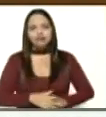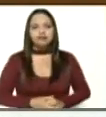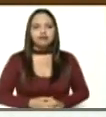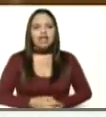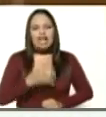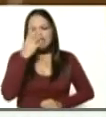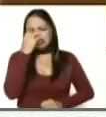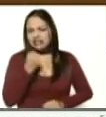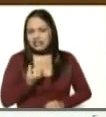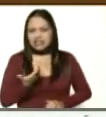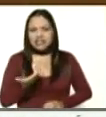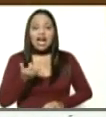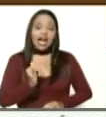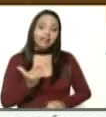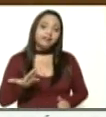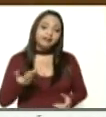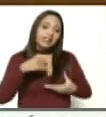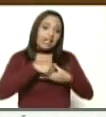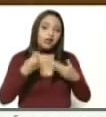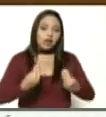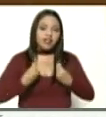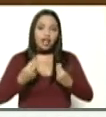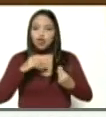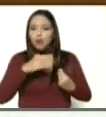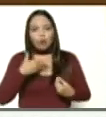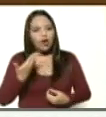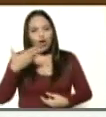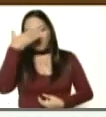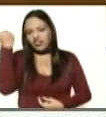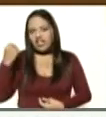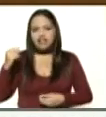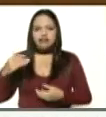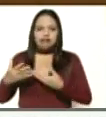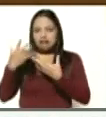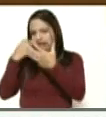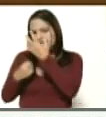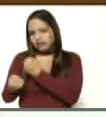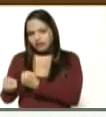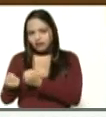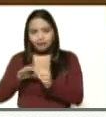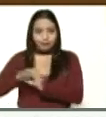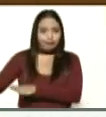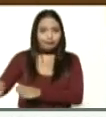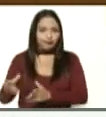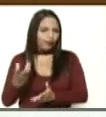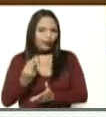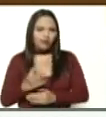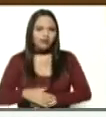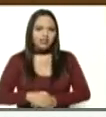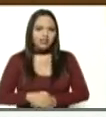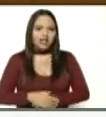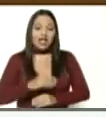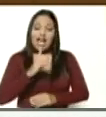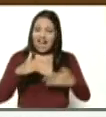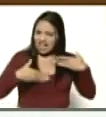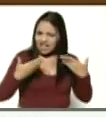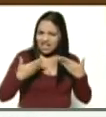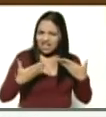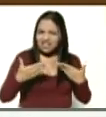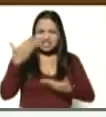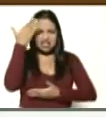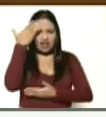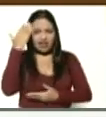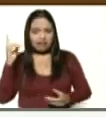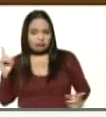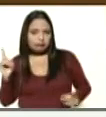la tristeza forma parte de la vida, no podemos dejarla botada. Ella es parte de nosotros también. La alegría de saber que llegamos